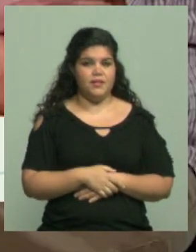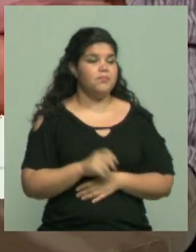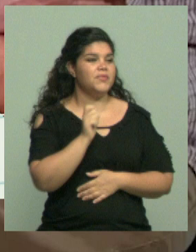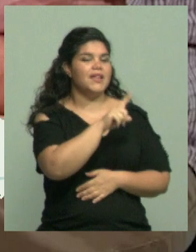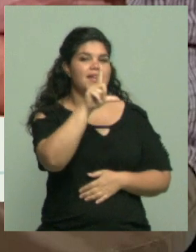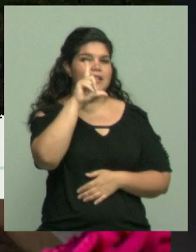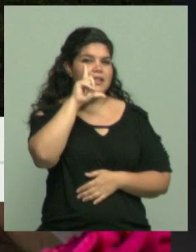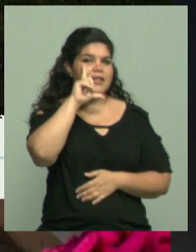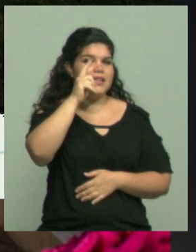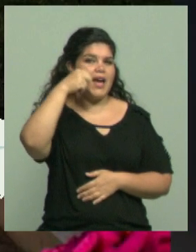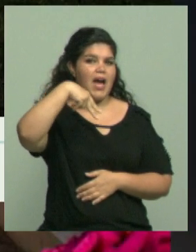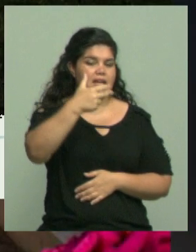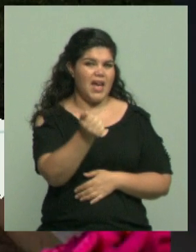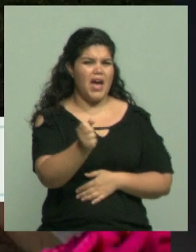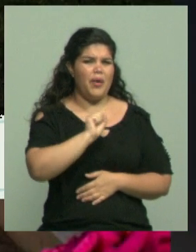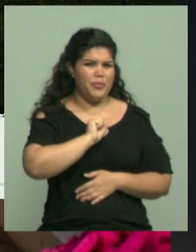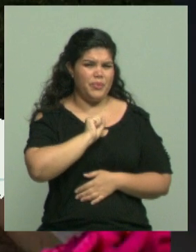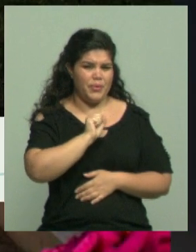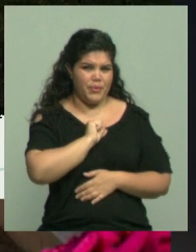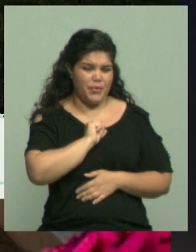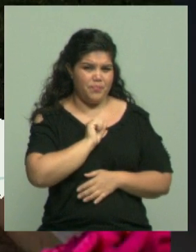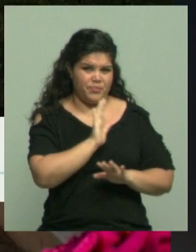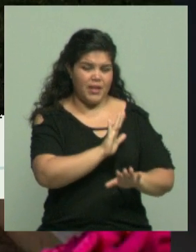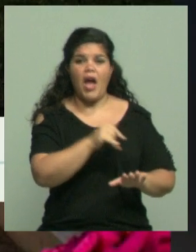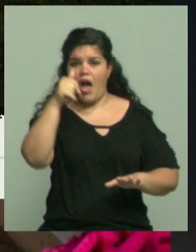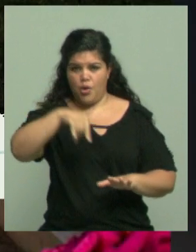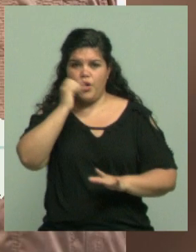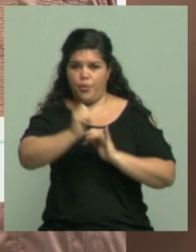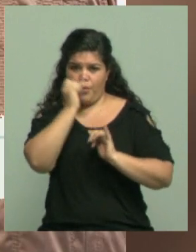Liliana, pero nosotros vamos a repasar algunos datos. ¿Cuáles son los